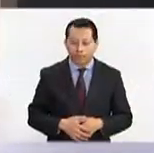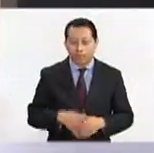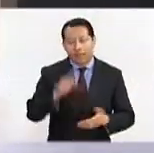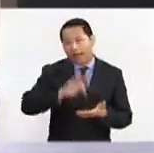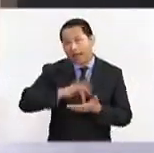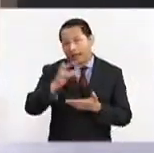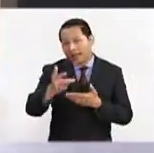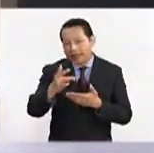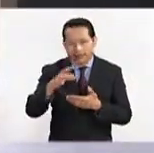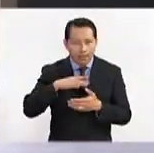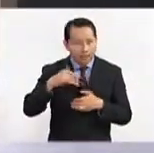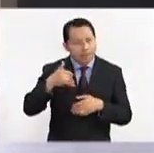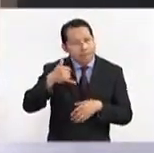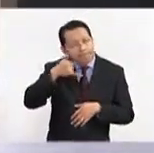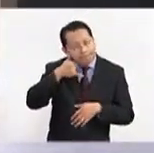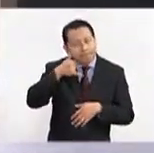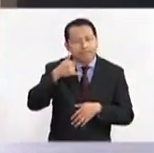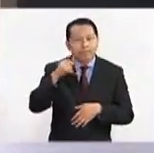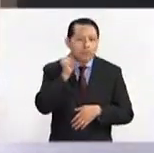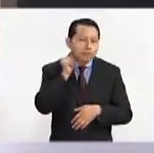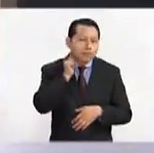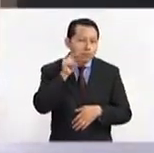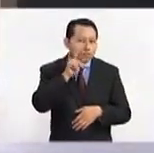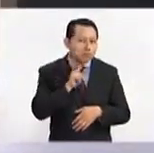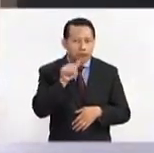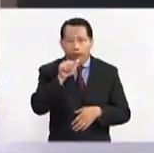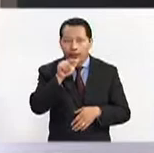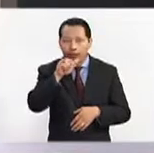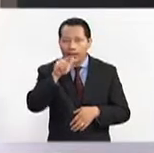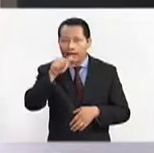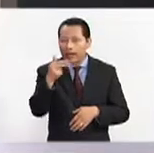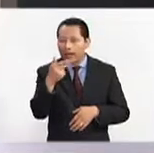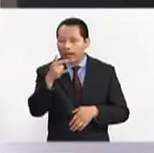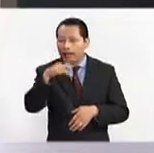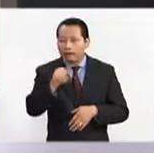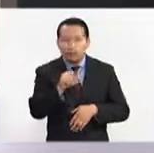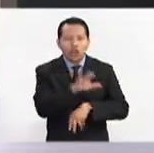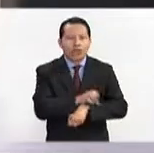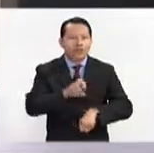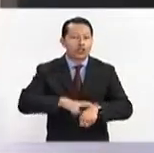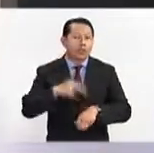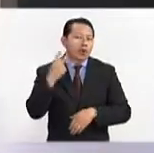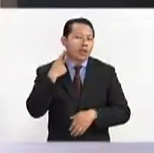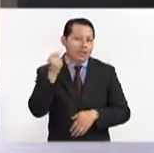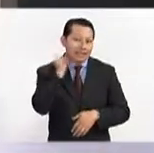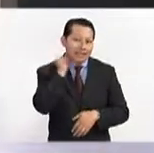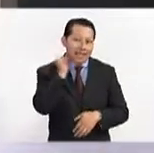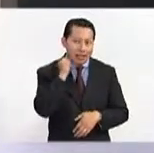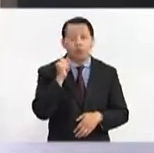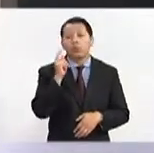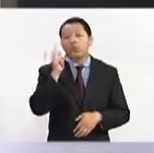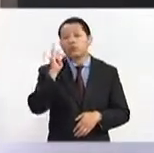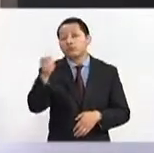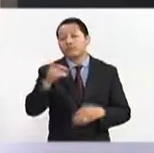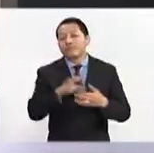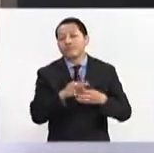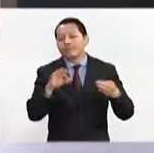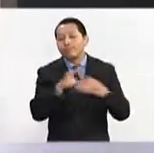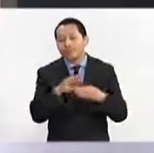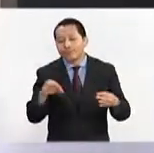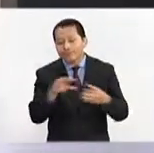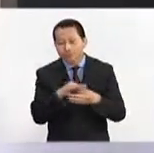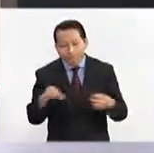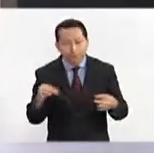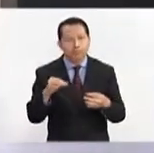Agradecemos mucho que nos tome la llamada la senadora Ana Lilia Hernández, presidenta de la Junta de Coordinación Política del Senado, con quien vamos a hablar de